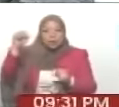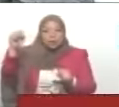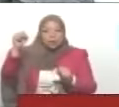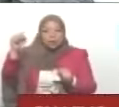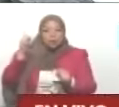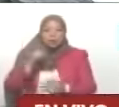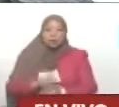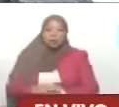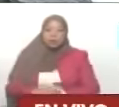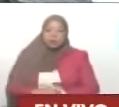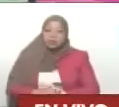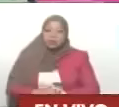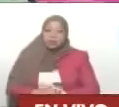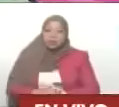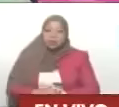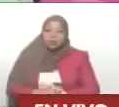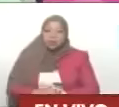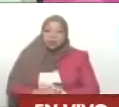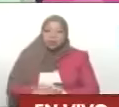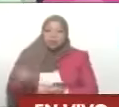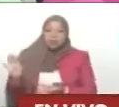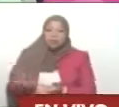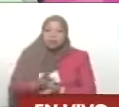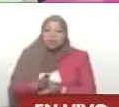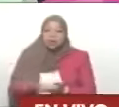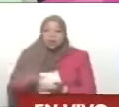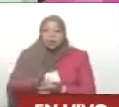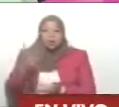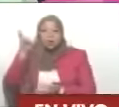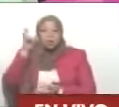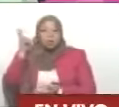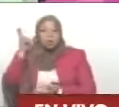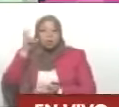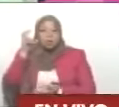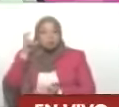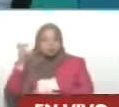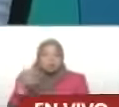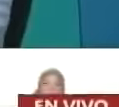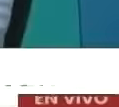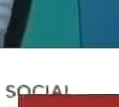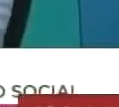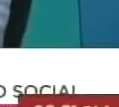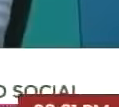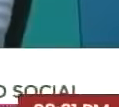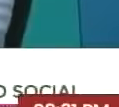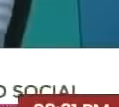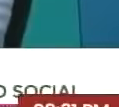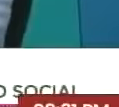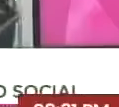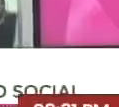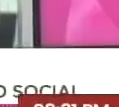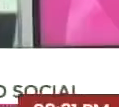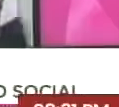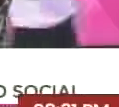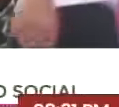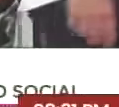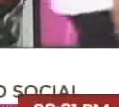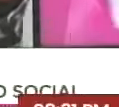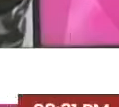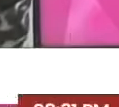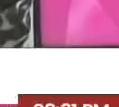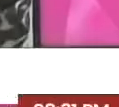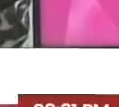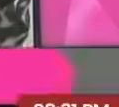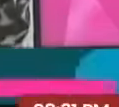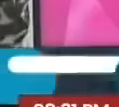en el tiempo, con una historia sin fin, como puntero del pueblo, labraste